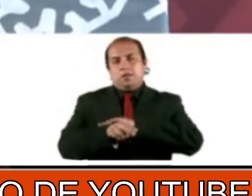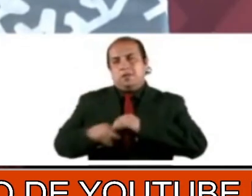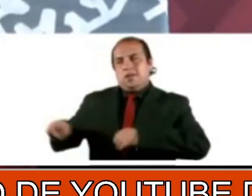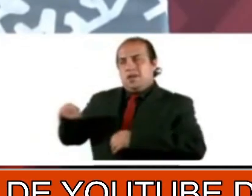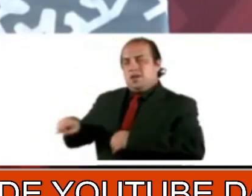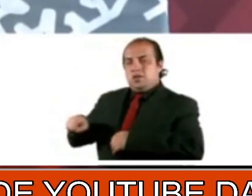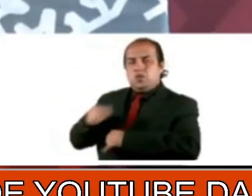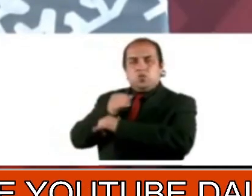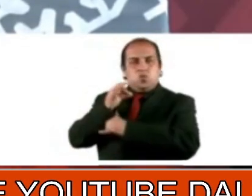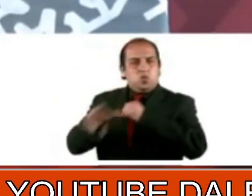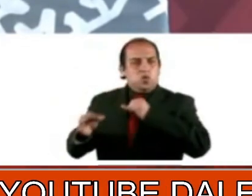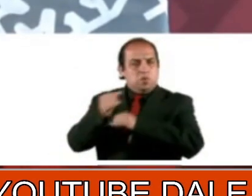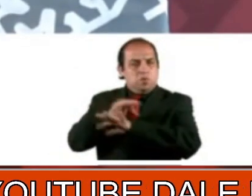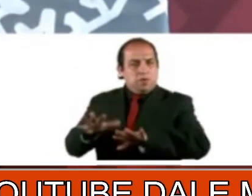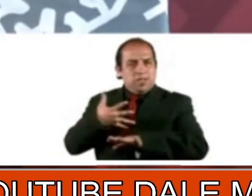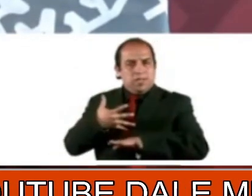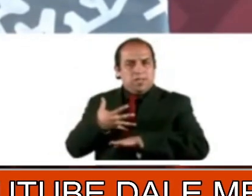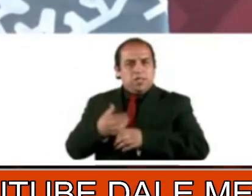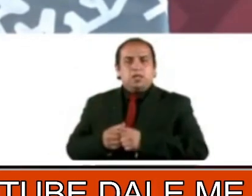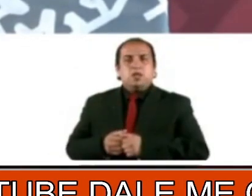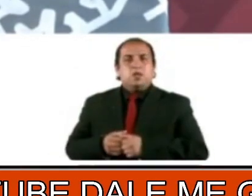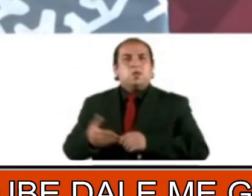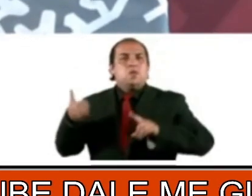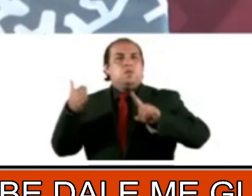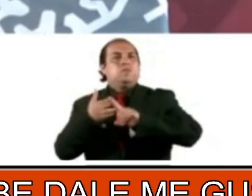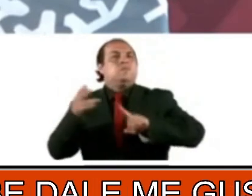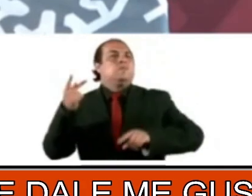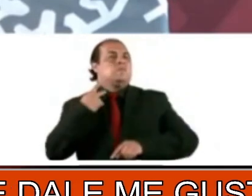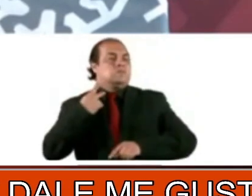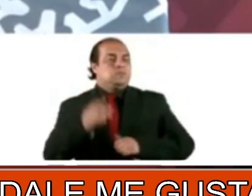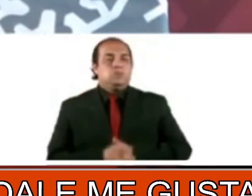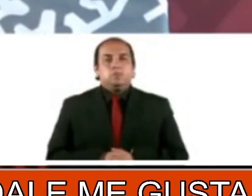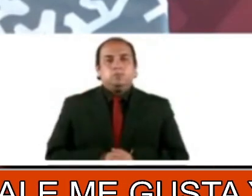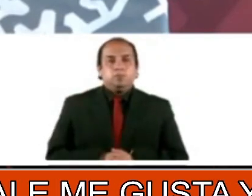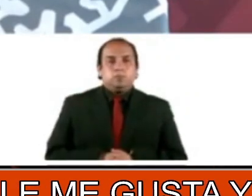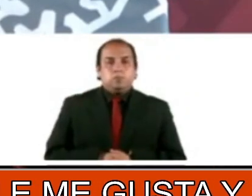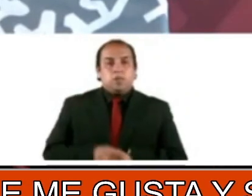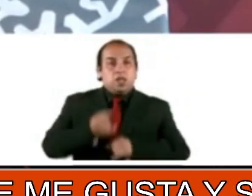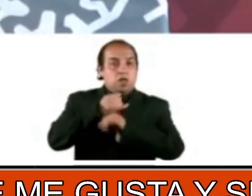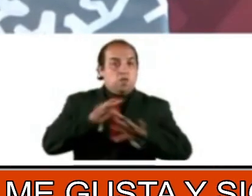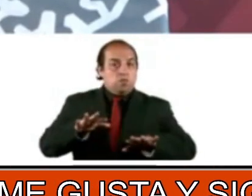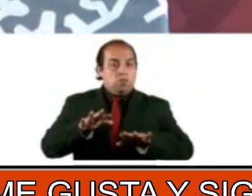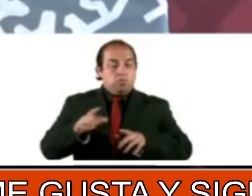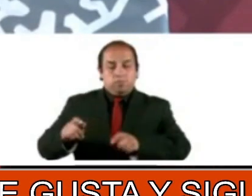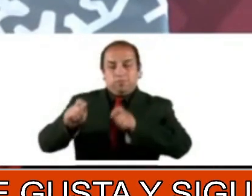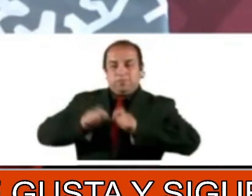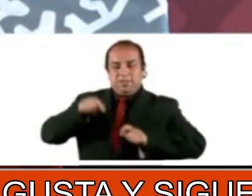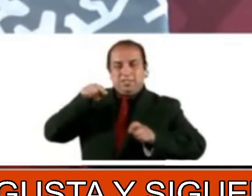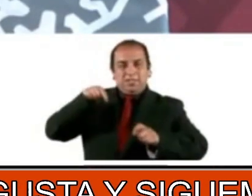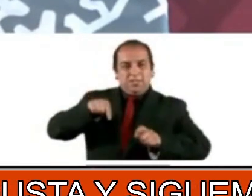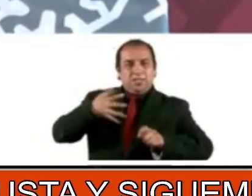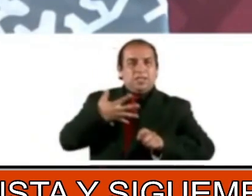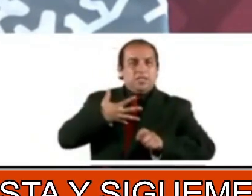reporte que tiene un sesgo político. Es más un reporte político que